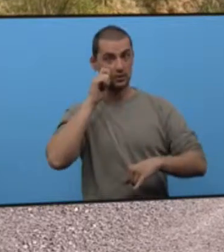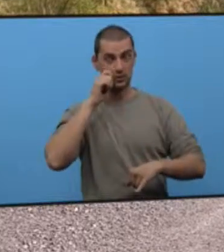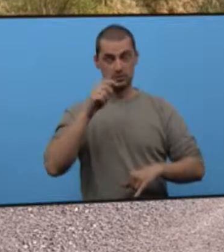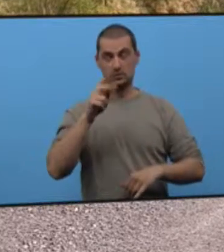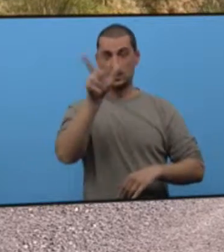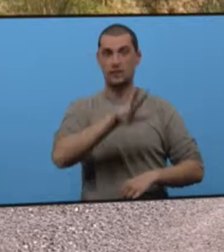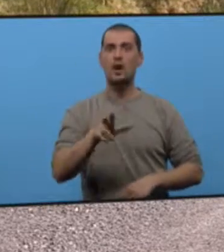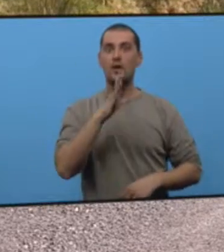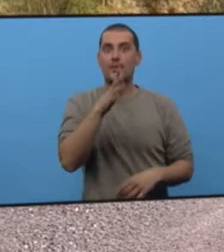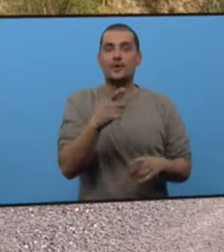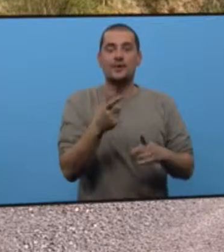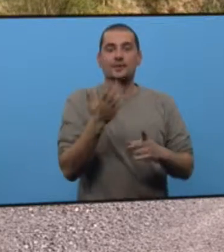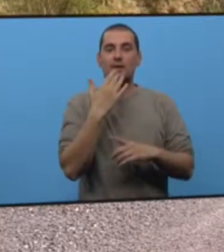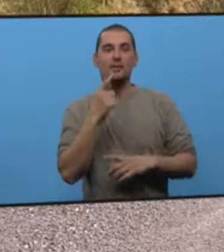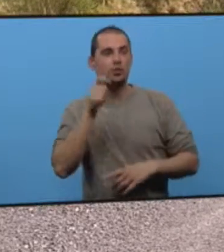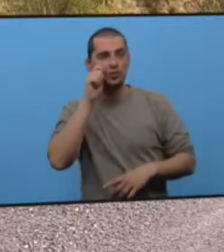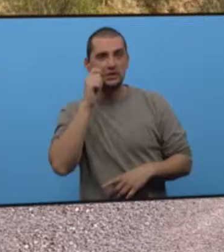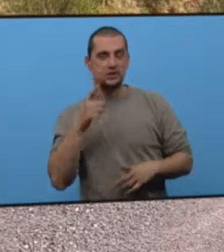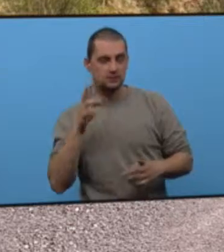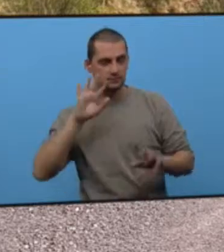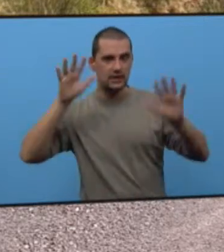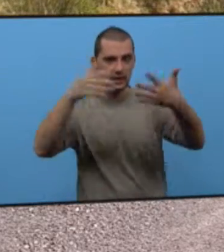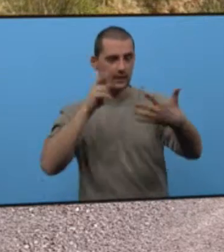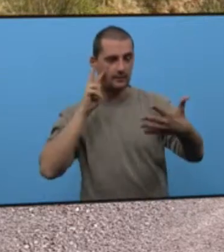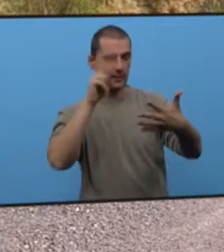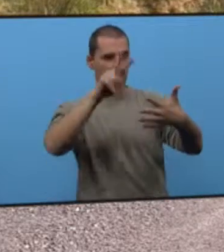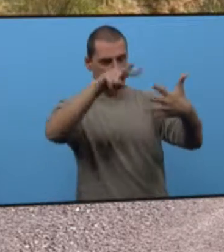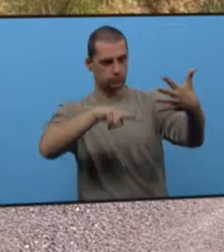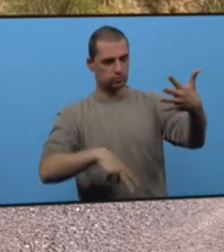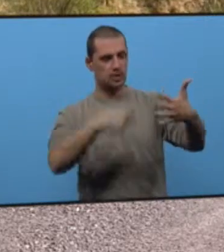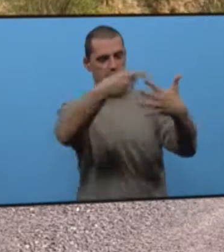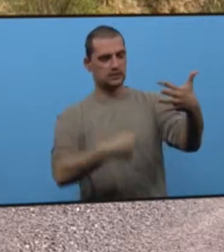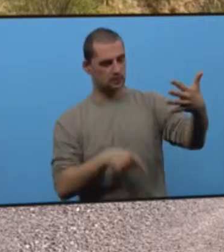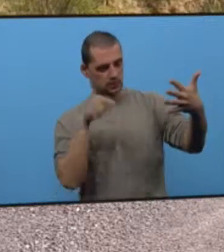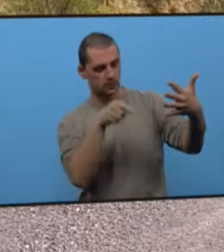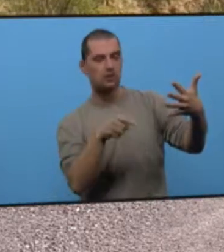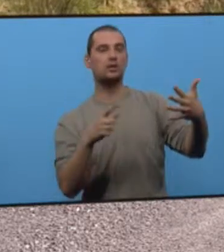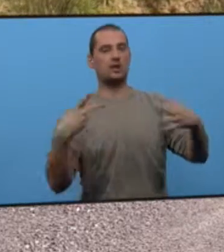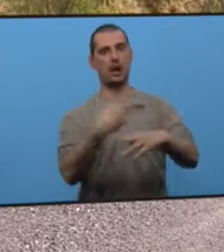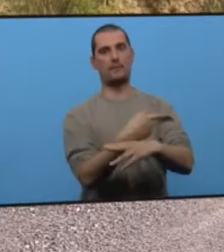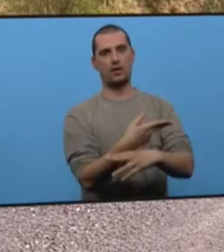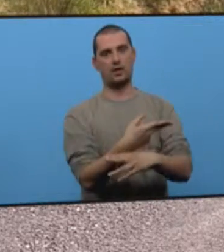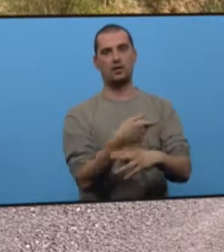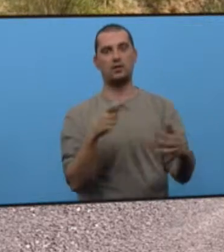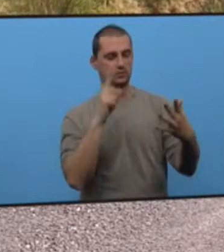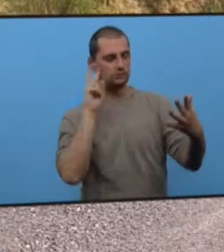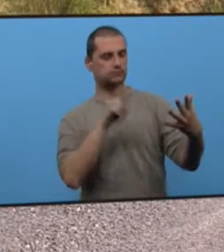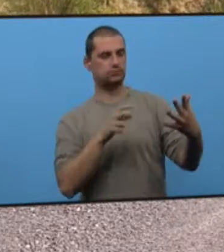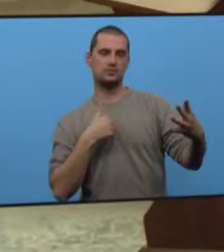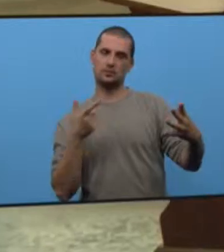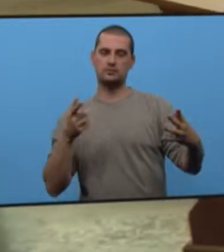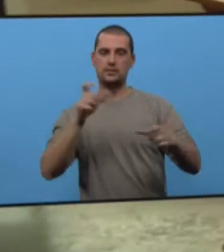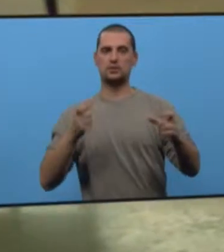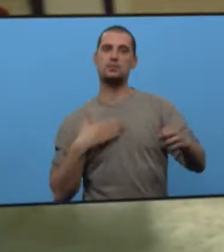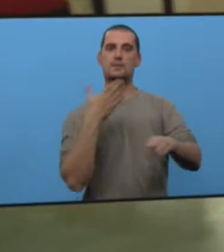turista, e cando entra en internet e ve as festas de interés turístico nacional, pois entre elas figura a Rapa, entón sabe a onde ten que